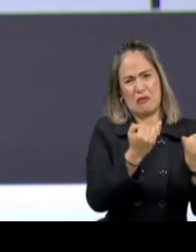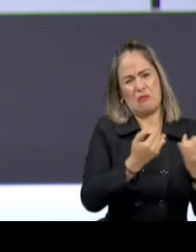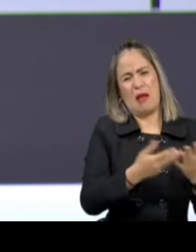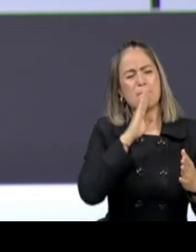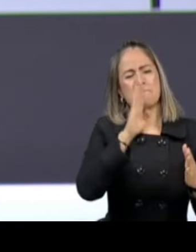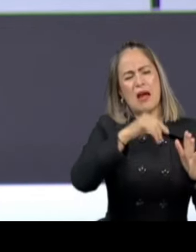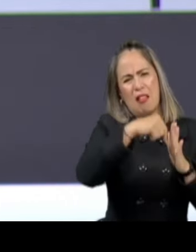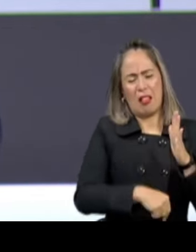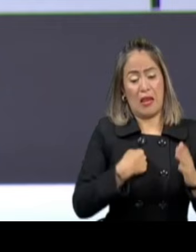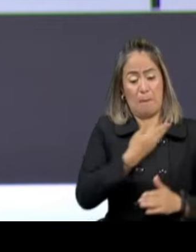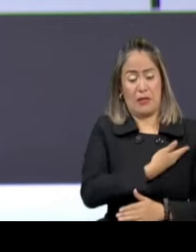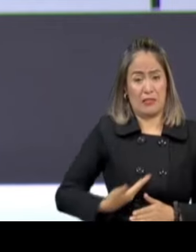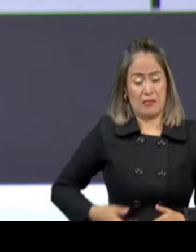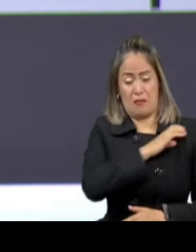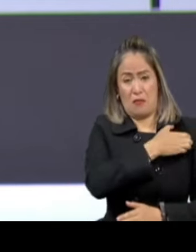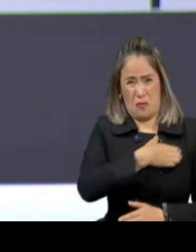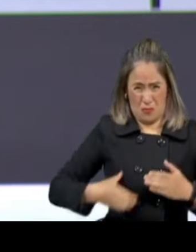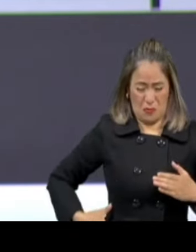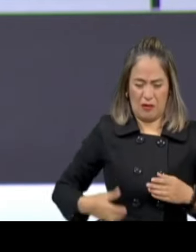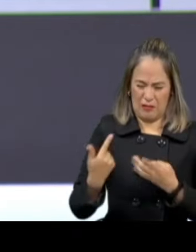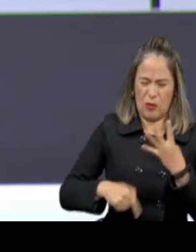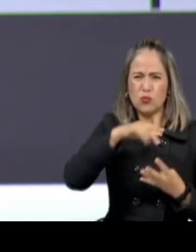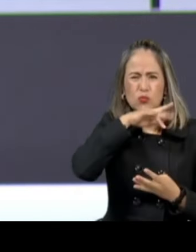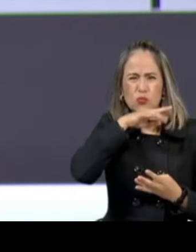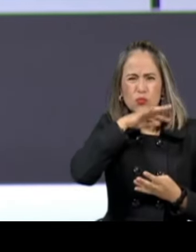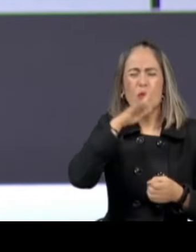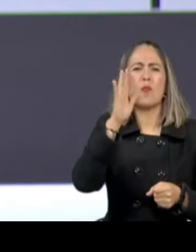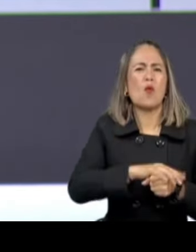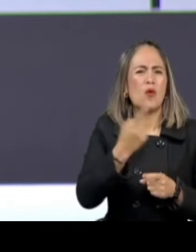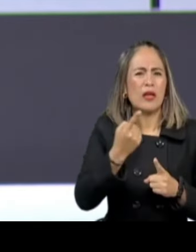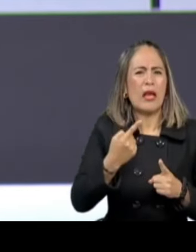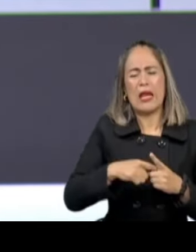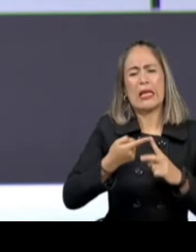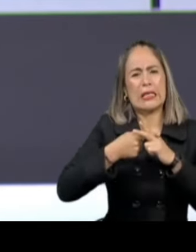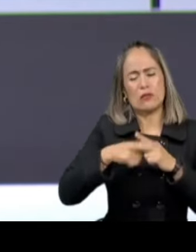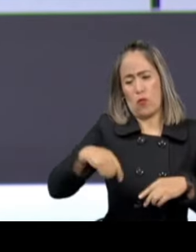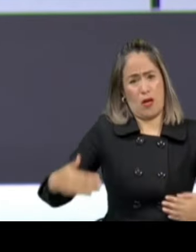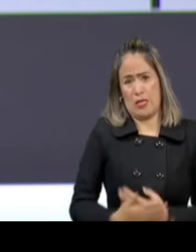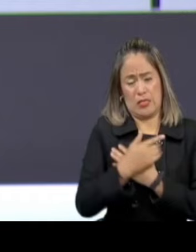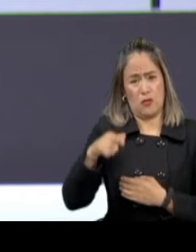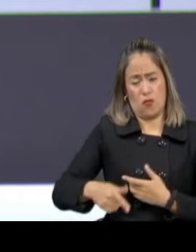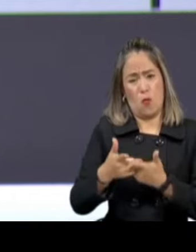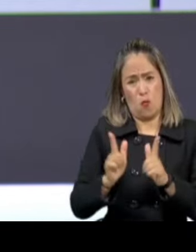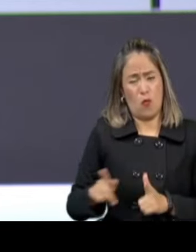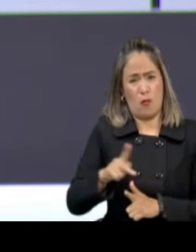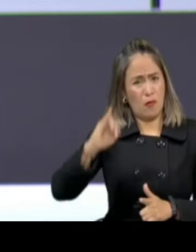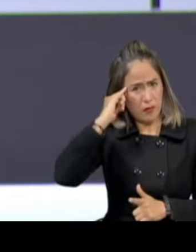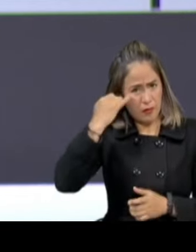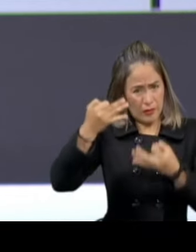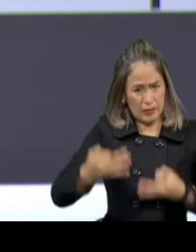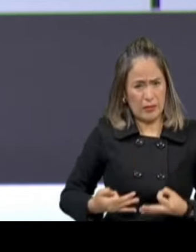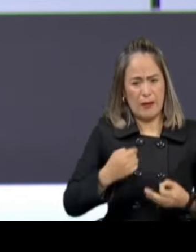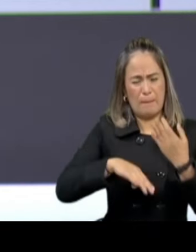investidura utilizando el peor agravio con el que se puede referir a una persona de origen Ladino lo utilizaban Los